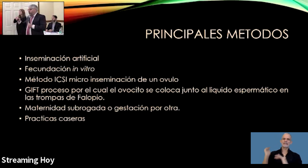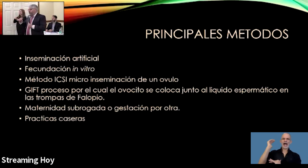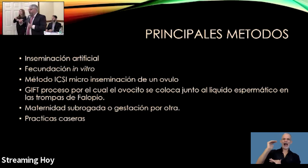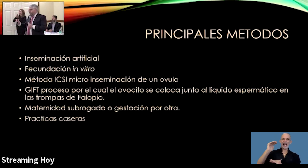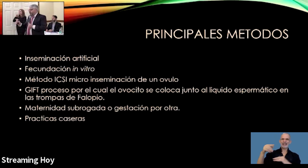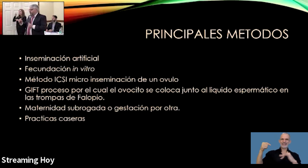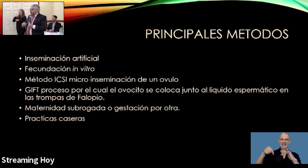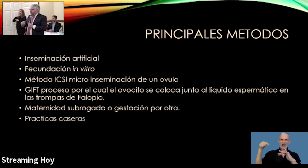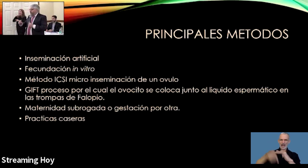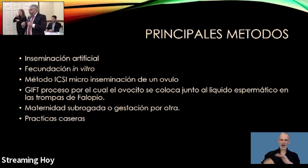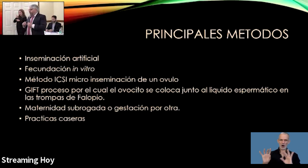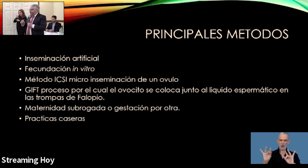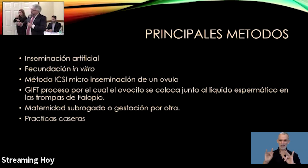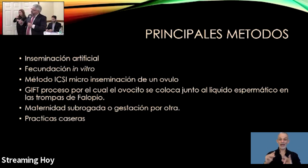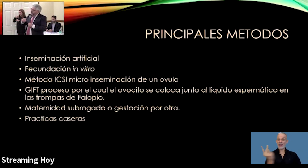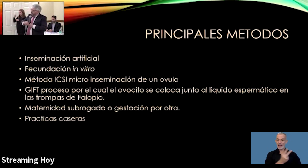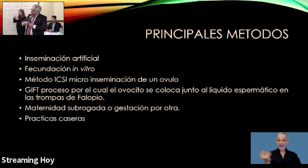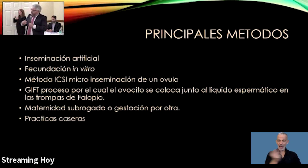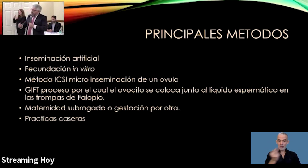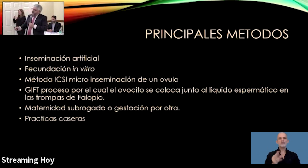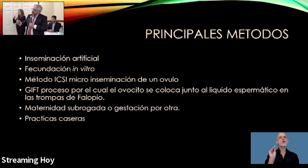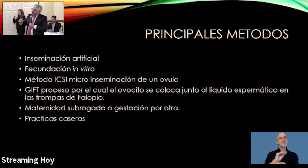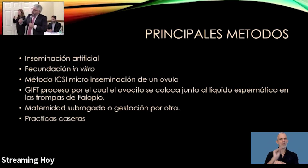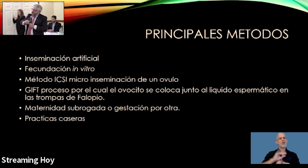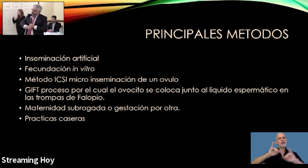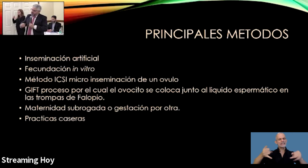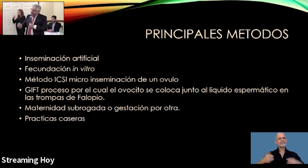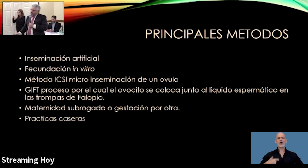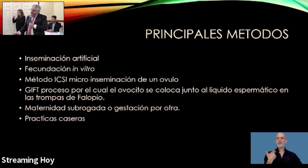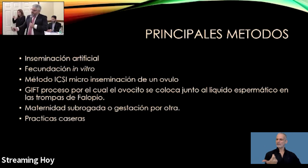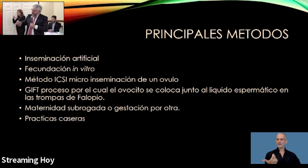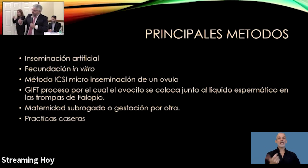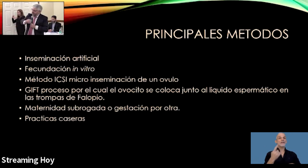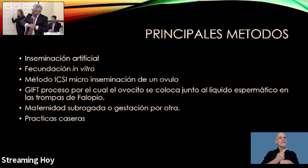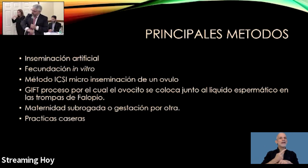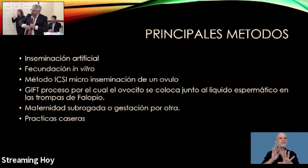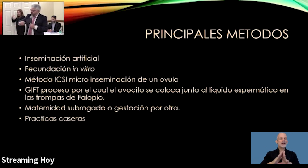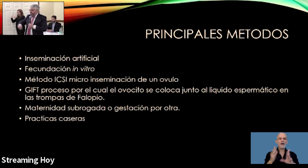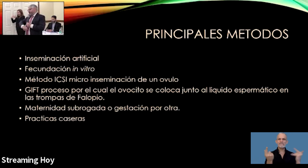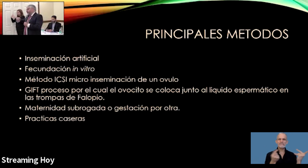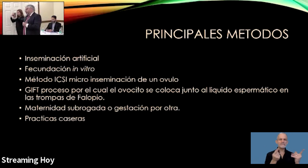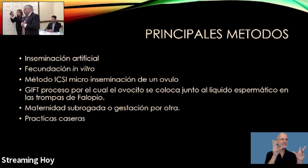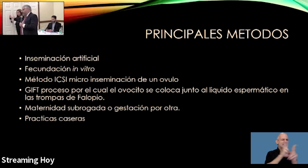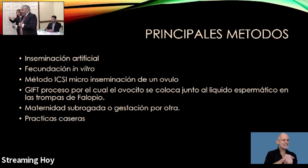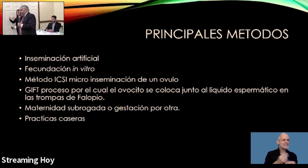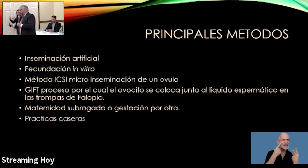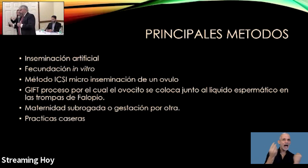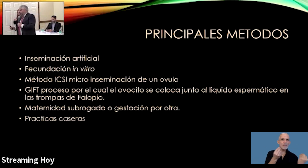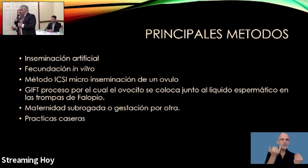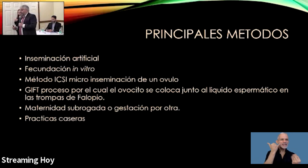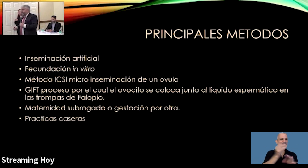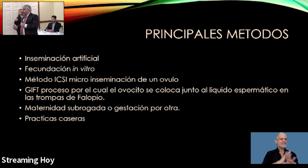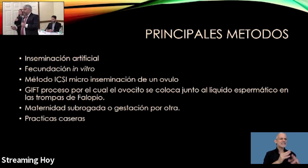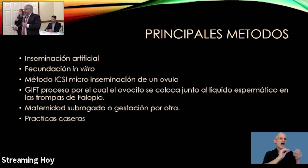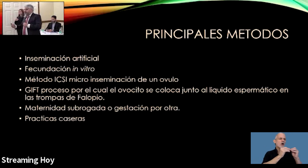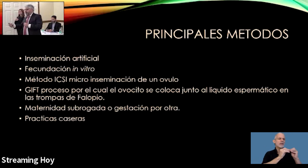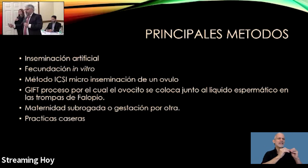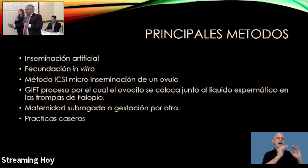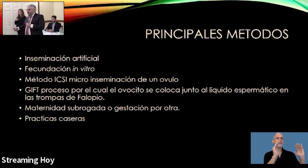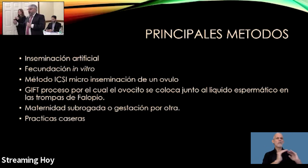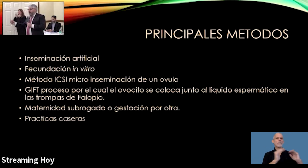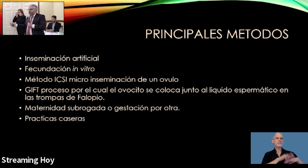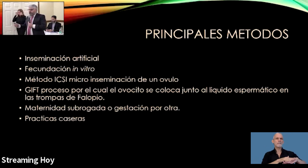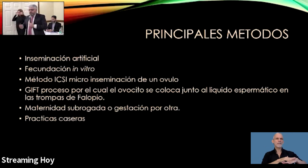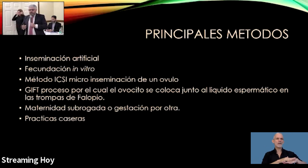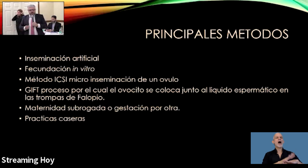¿sí? Ambas están cubiertas, pero primero hay que agotar las posibilidades de las técnicas de baja complejidad para luego pasar